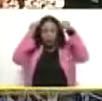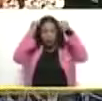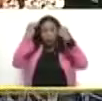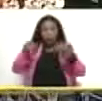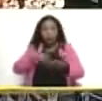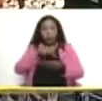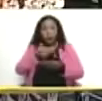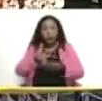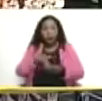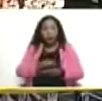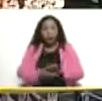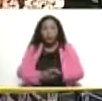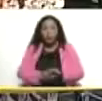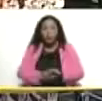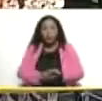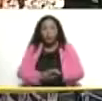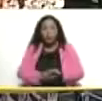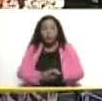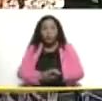comandante del Estado Mayor del CEO,